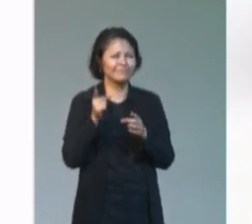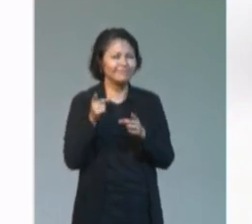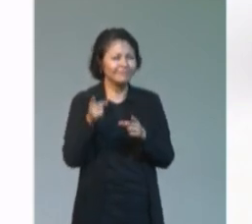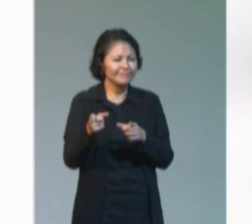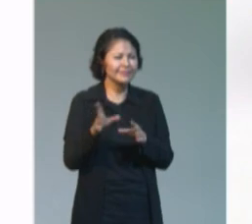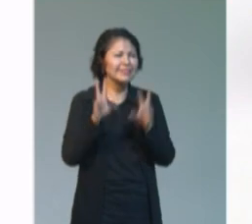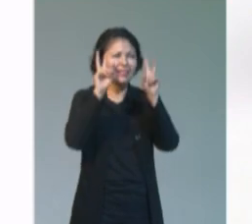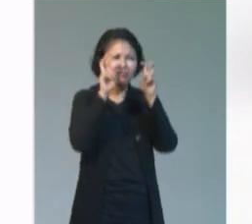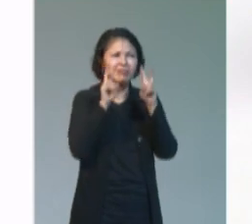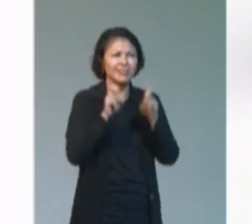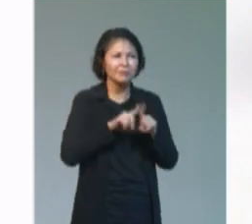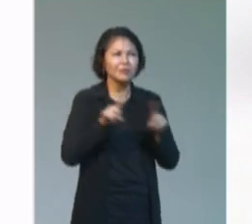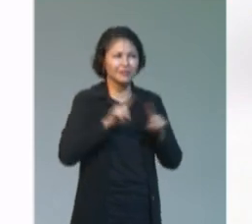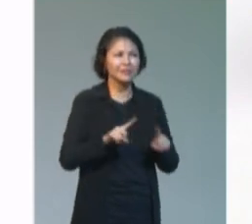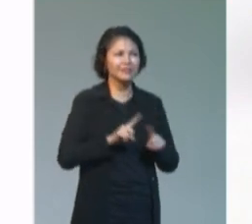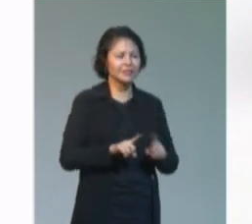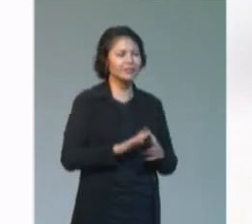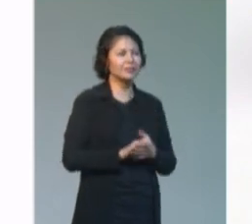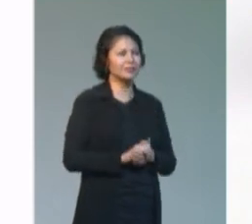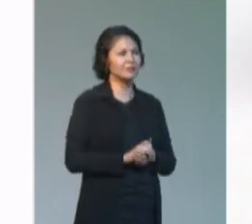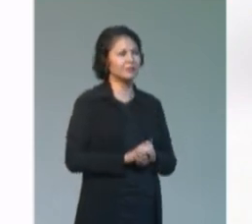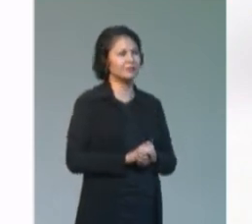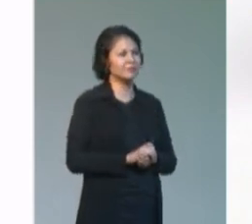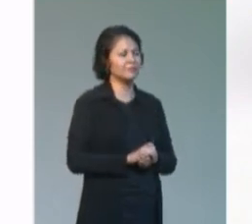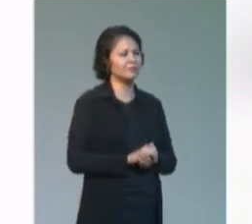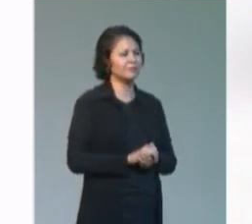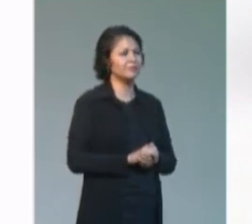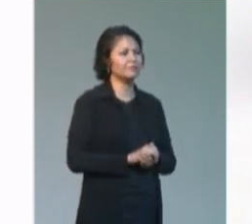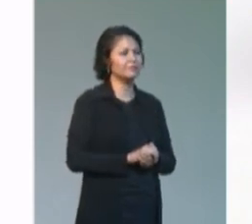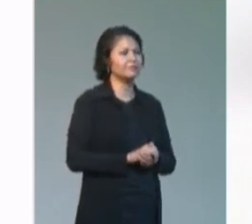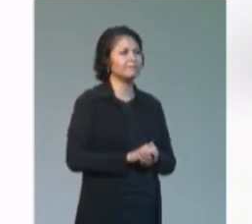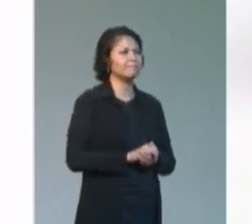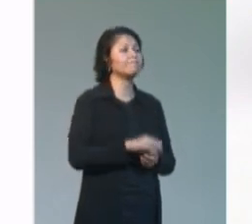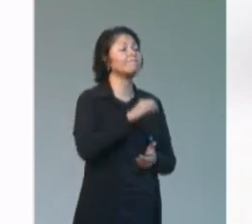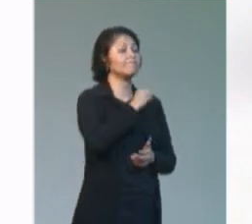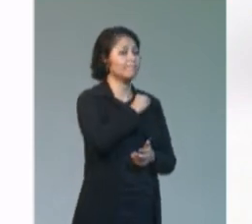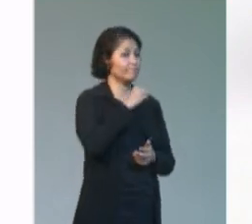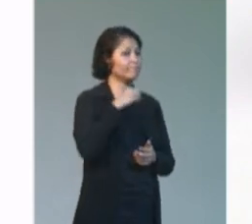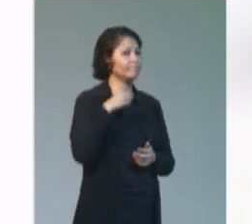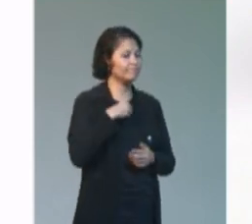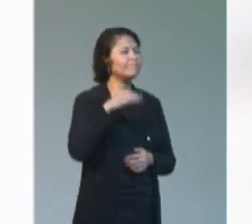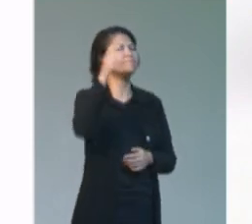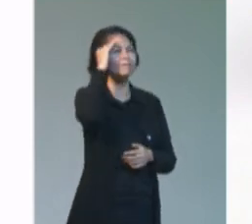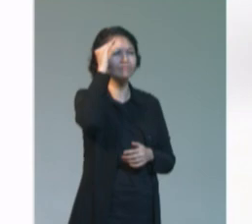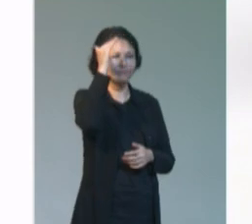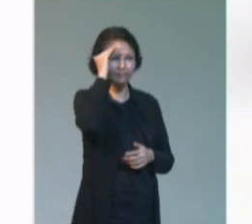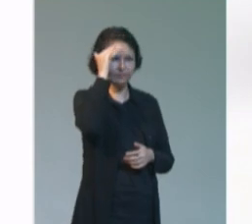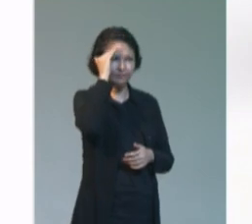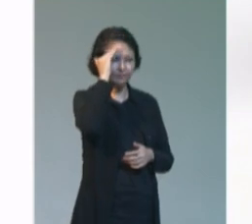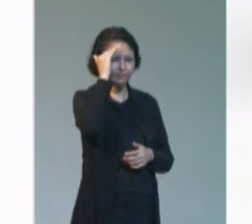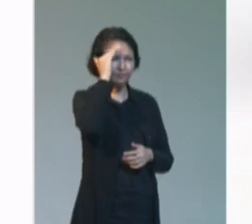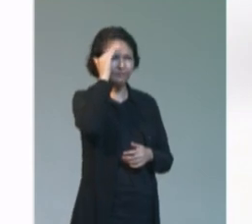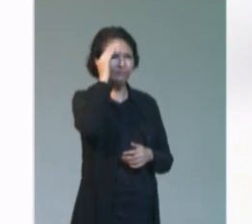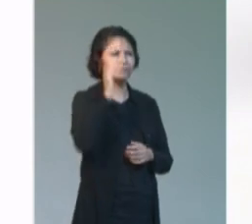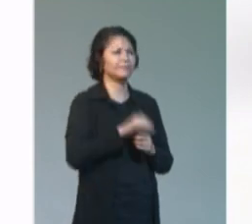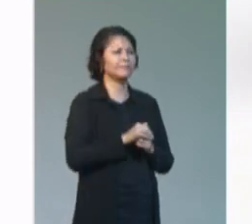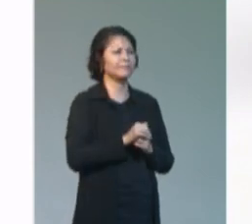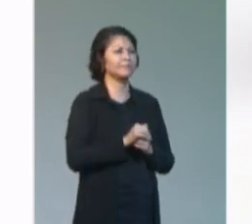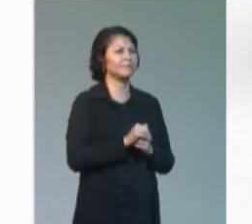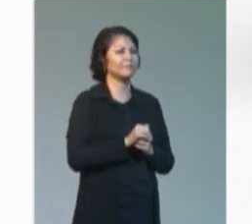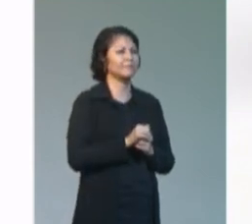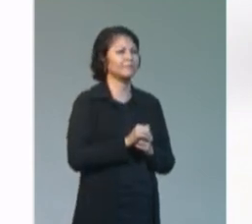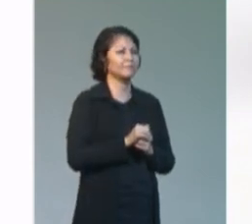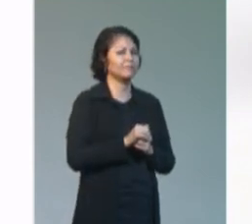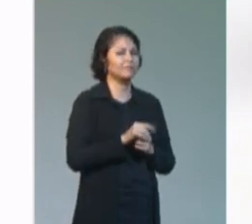estructura y creo que también debemos empezar a pensar que verdaderamente nos vamos a encontrar en lo que sería